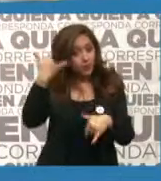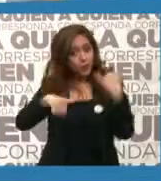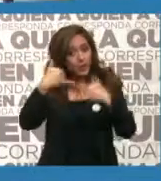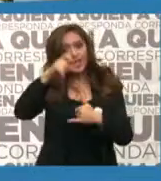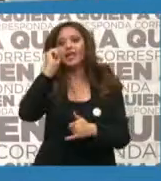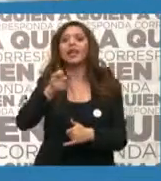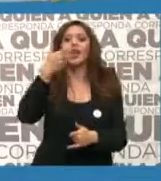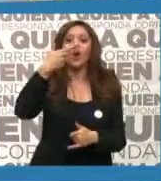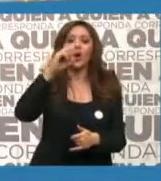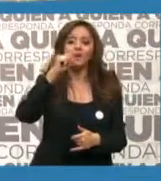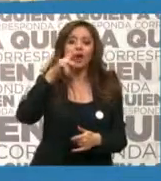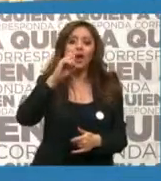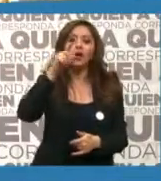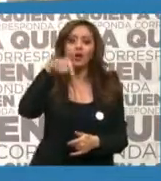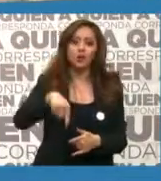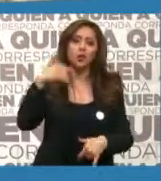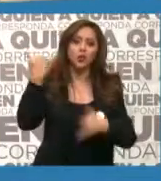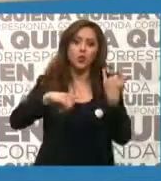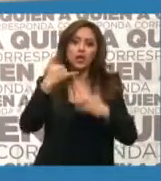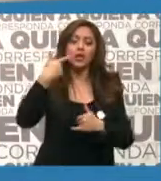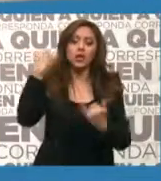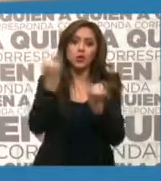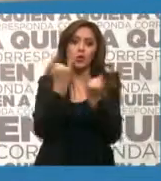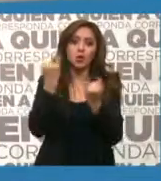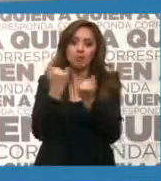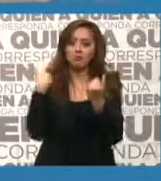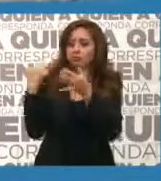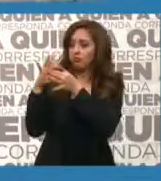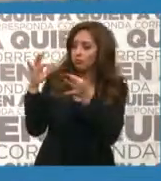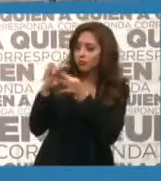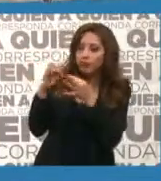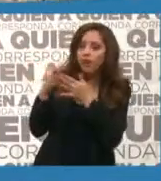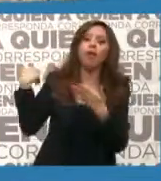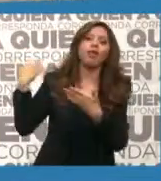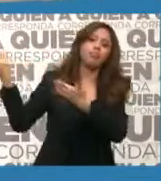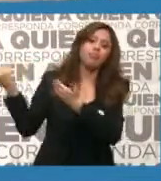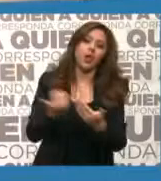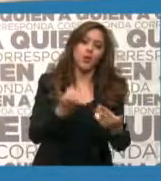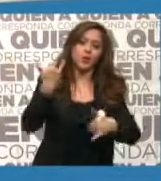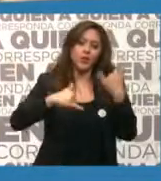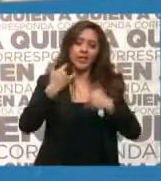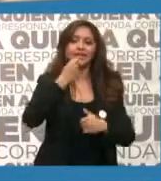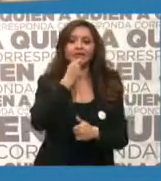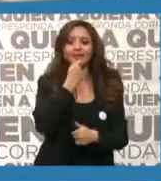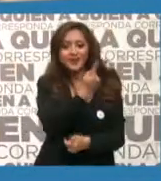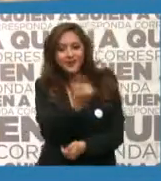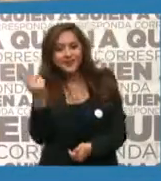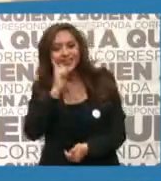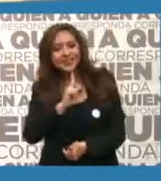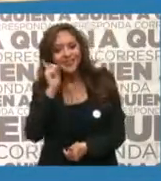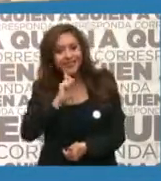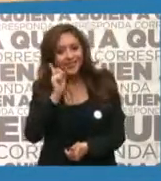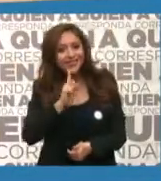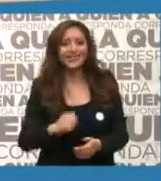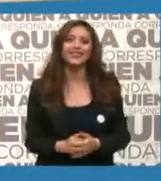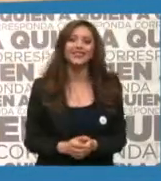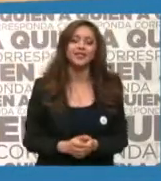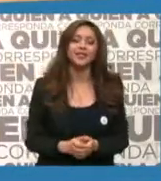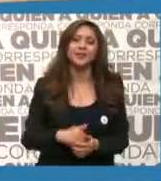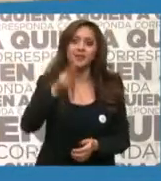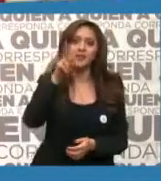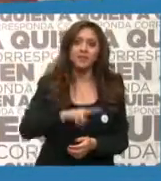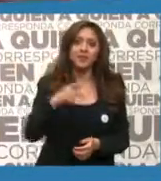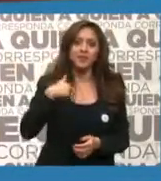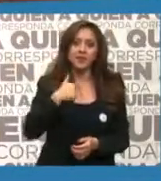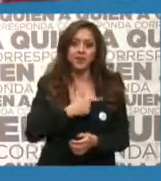del hormiguero, a ver. Juguetes, si nos enteramos que hacían falta juguetes de niña. Efectivamente, trajimos de niña. Fíjate que aparte me gustan a mí